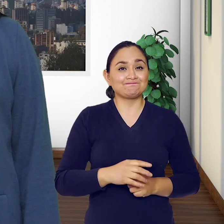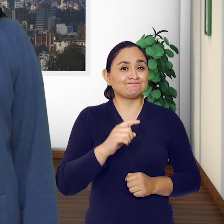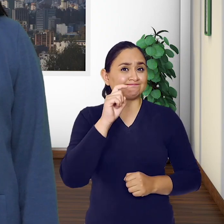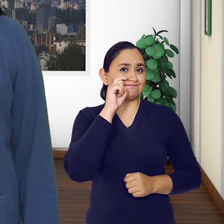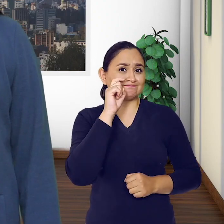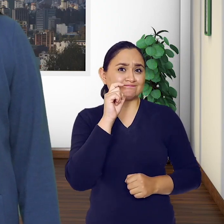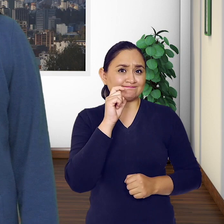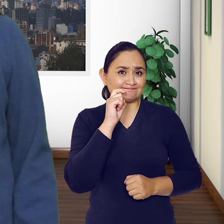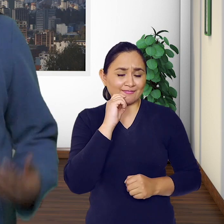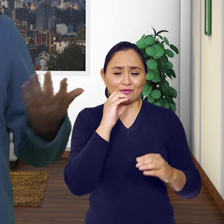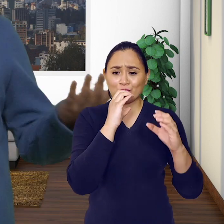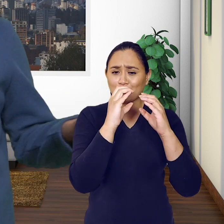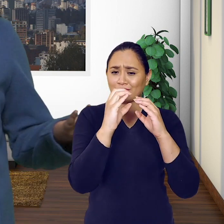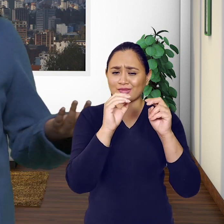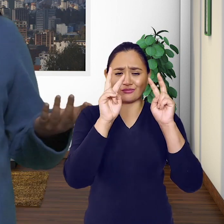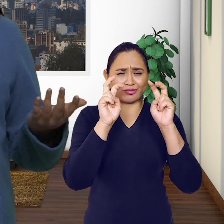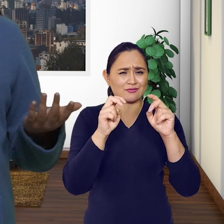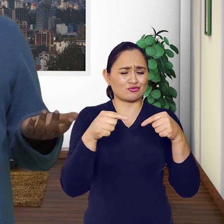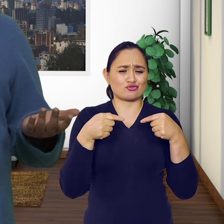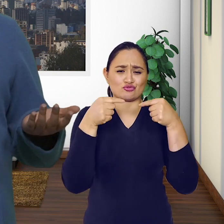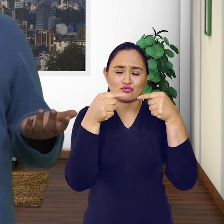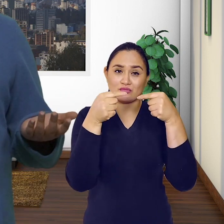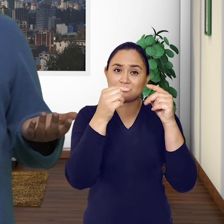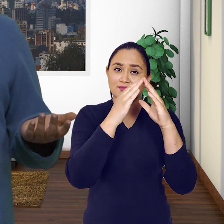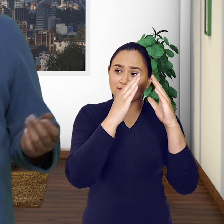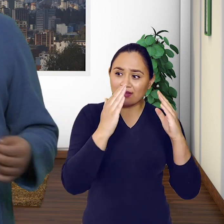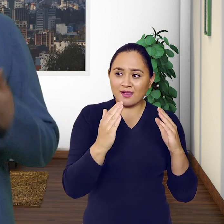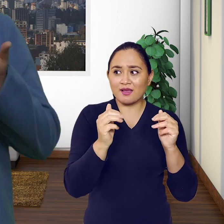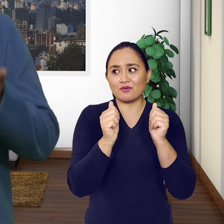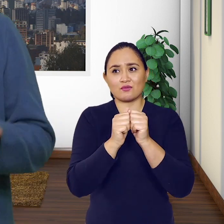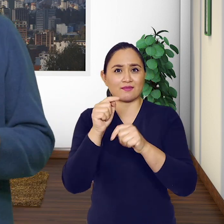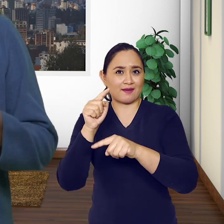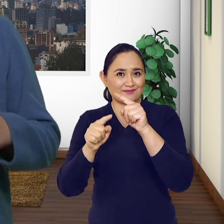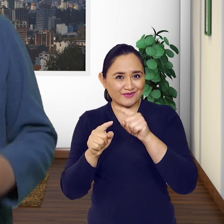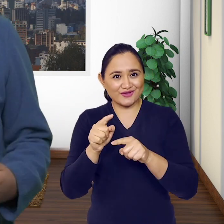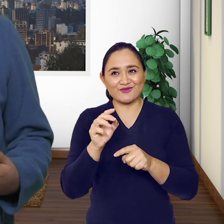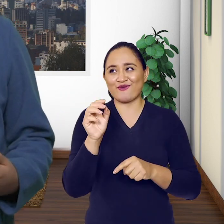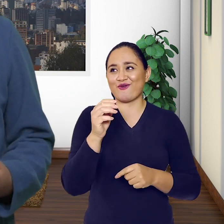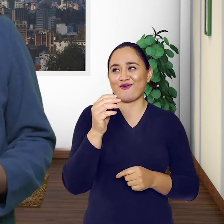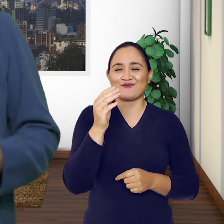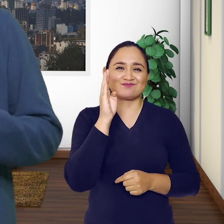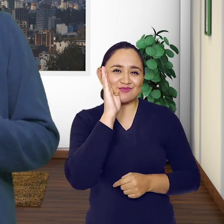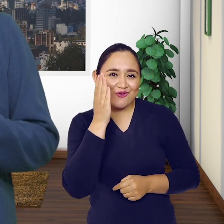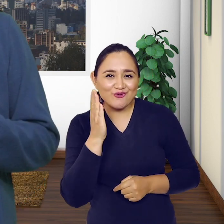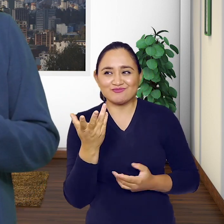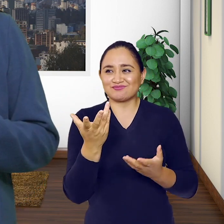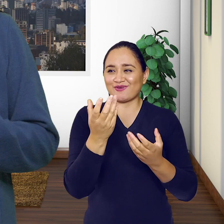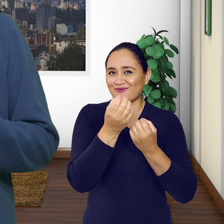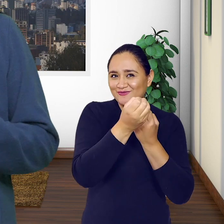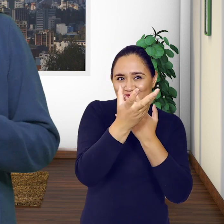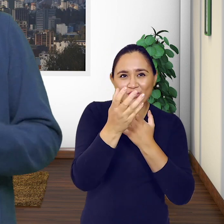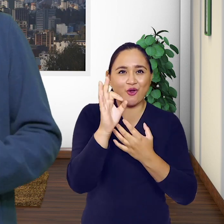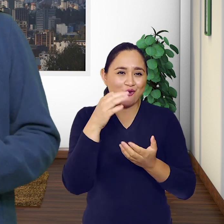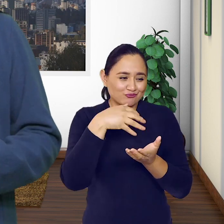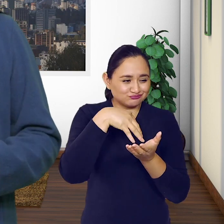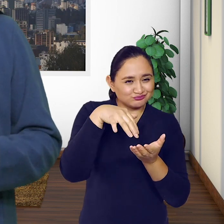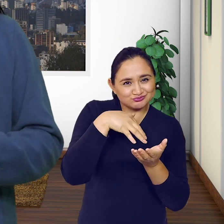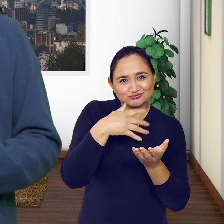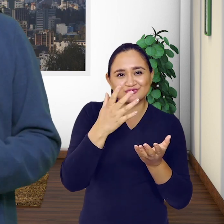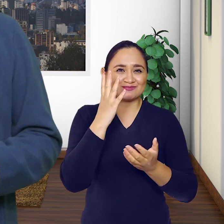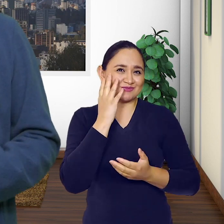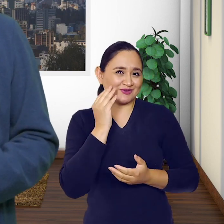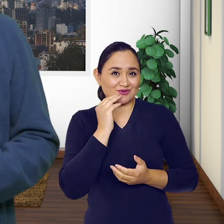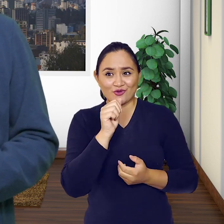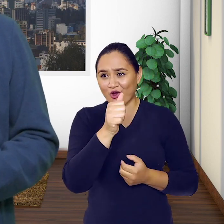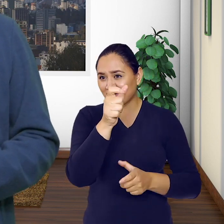hablamos todo el tiempo. En casa, con nuestros amigos y amigas, hacemos bromas, comentarios o nos contamos nuestras dudas y vivencias, y